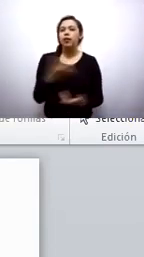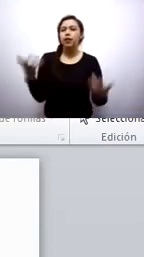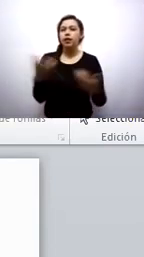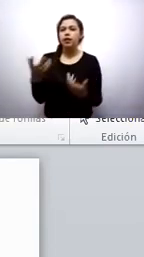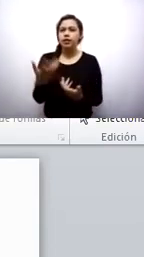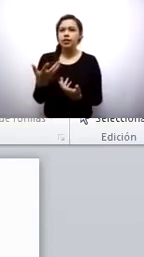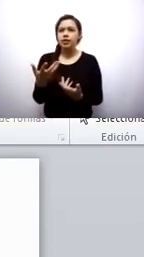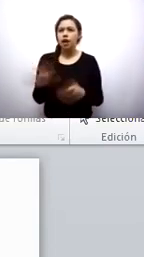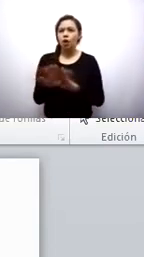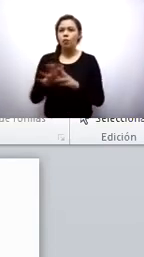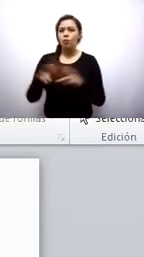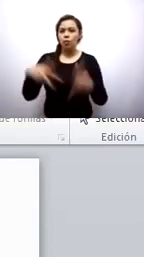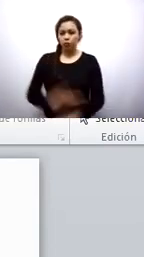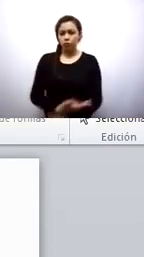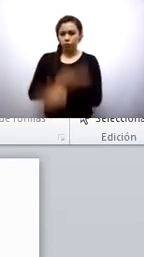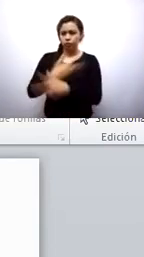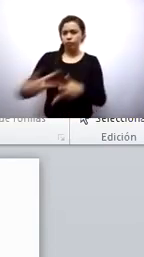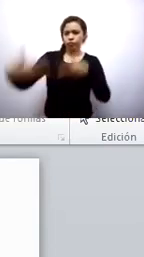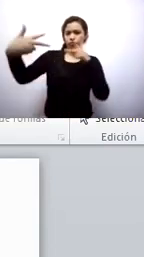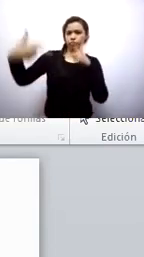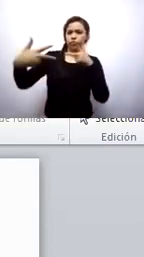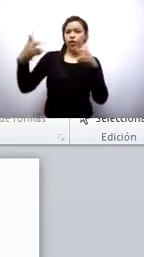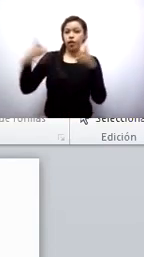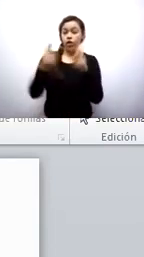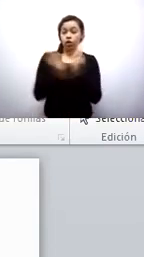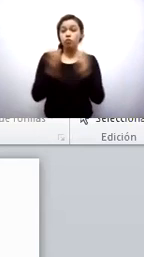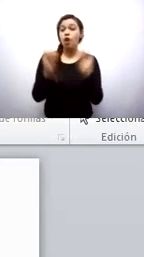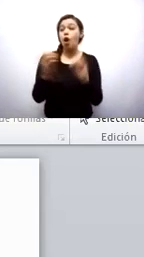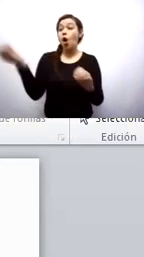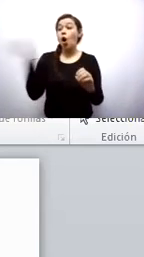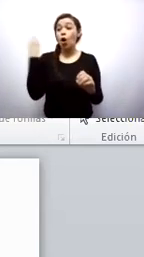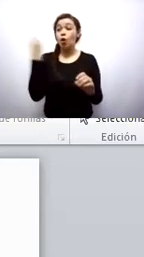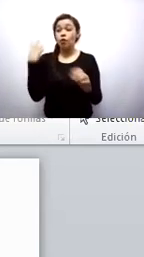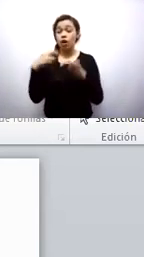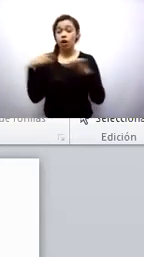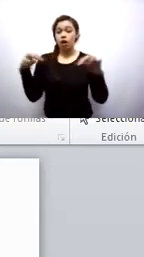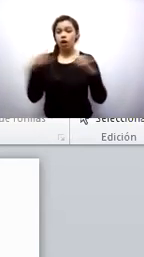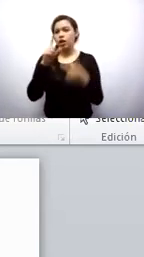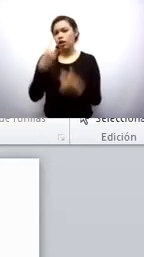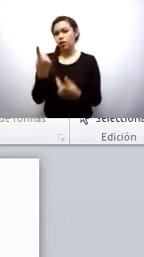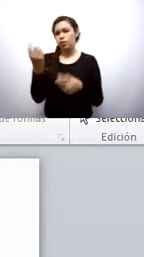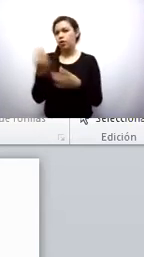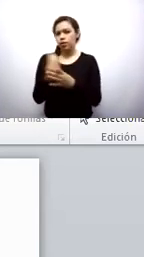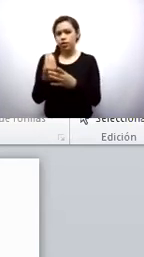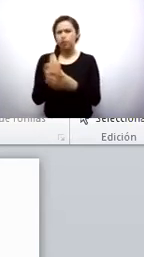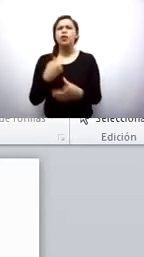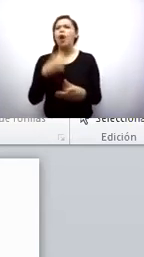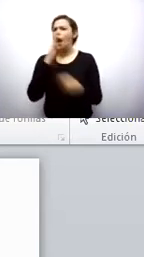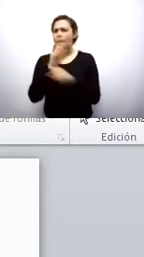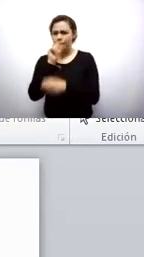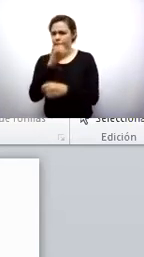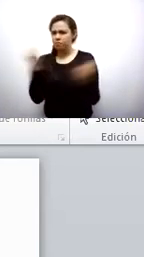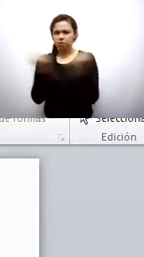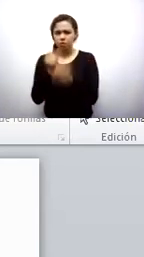una videollamada, hasta grupos o foros en una sola pues sesión, tal cual la estamos teniendo nosotros.